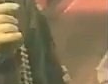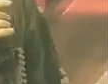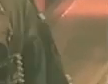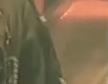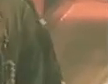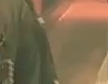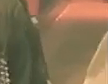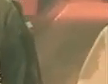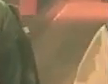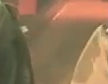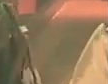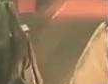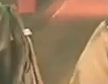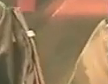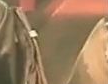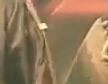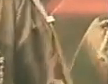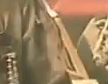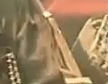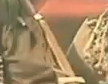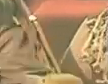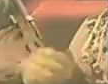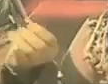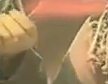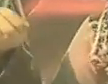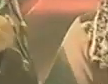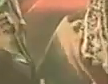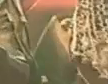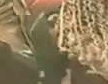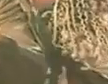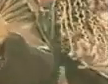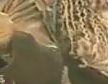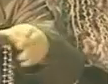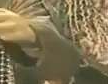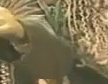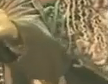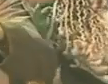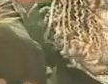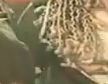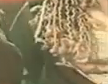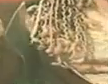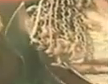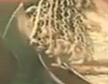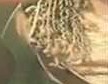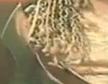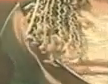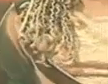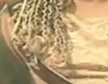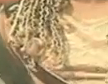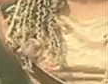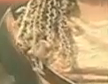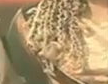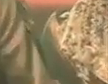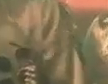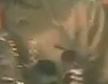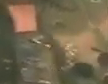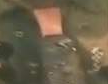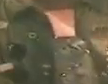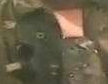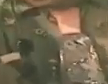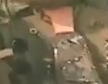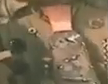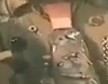Hoy soy, amigos, Corbata, él regala cosas. Vea usted estas gafas para usted,